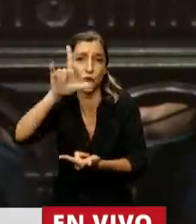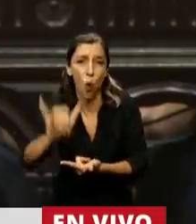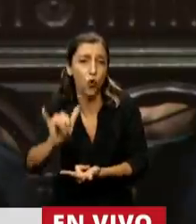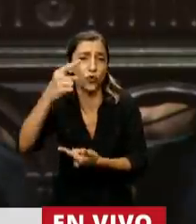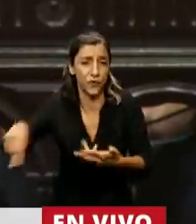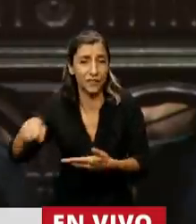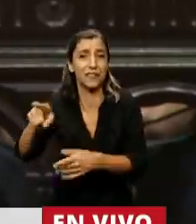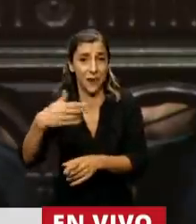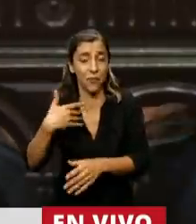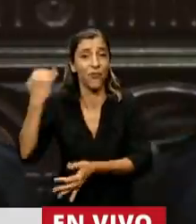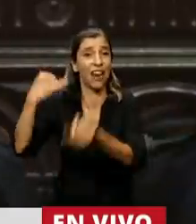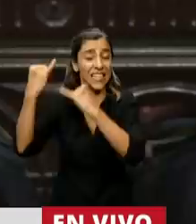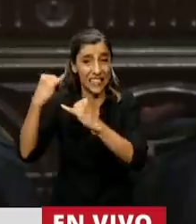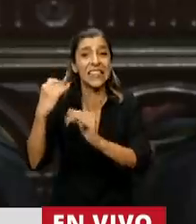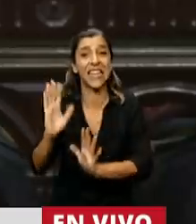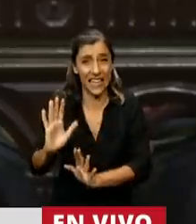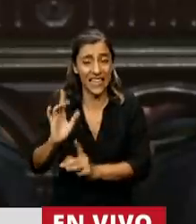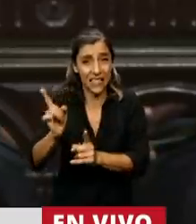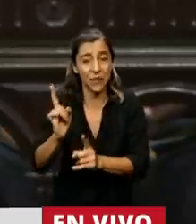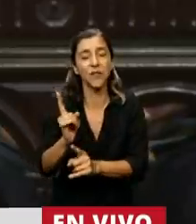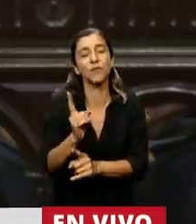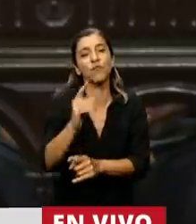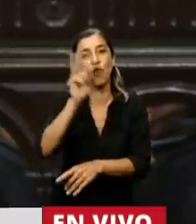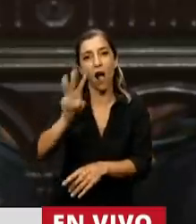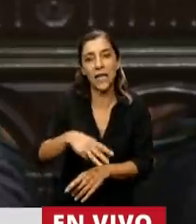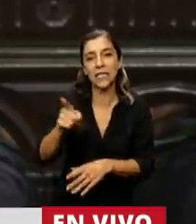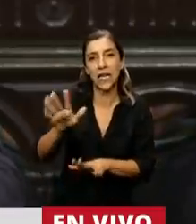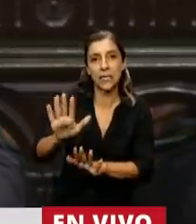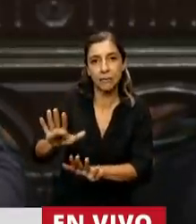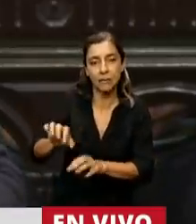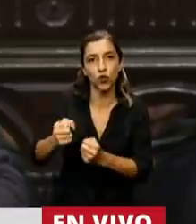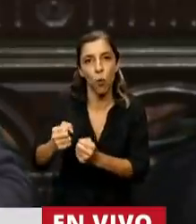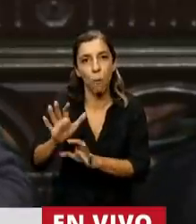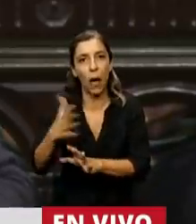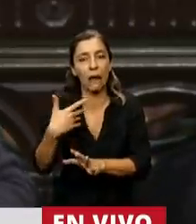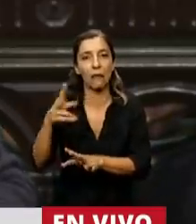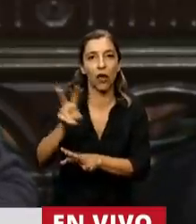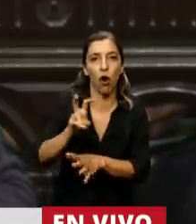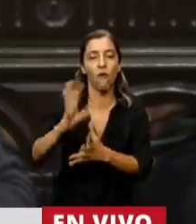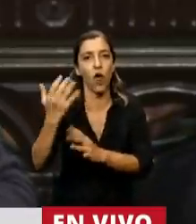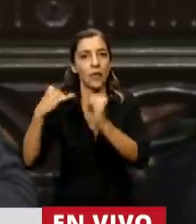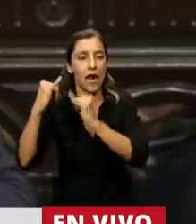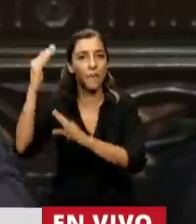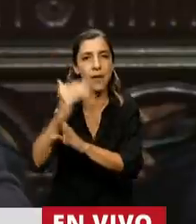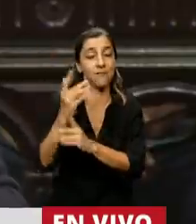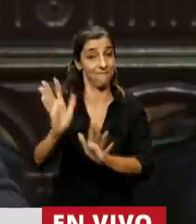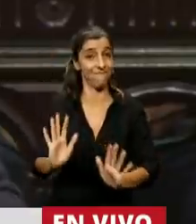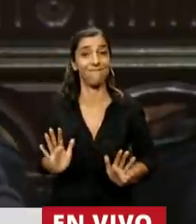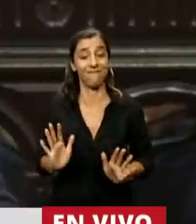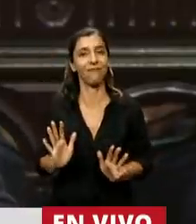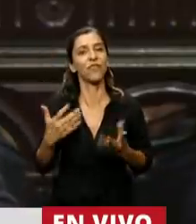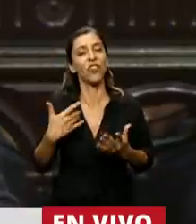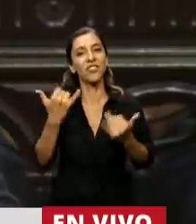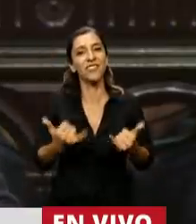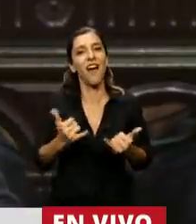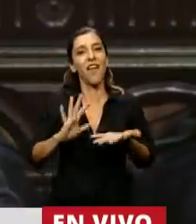tenía que pagar cada jubilado y jubilados entonces creo que en ese sentido también tiene que ver que las políticas son